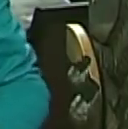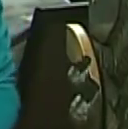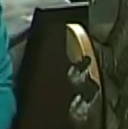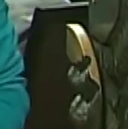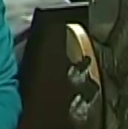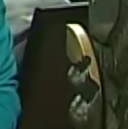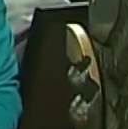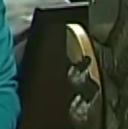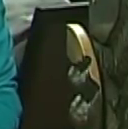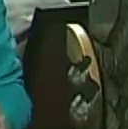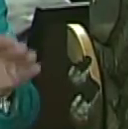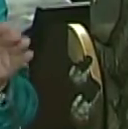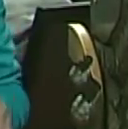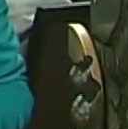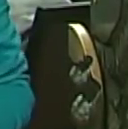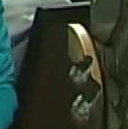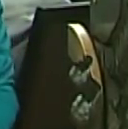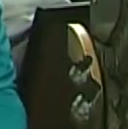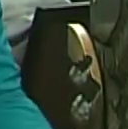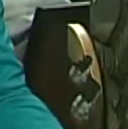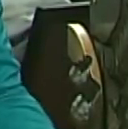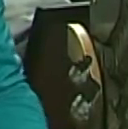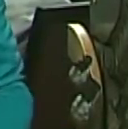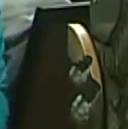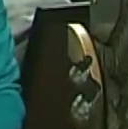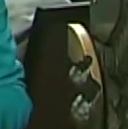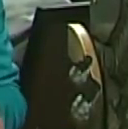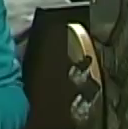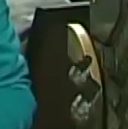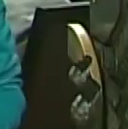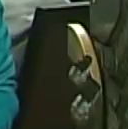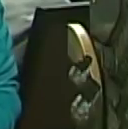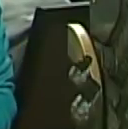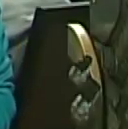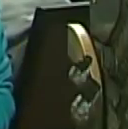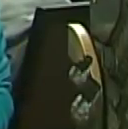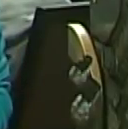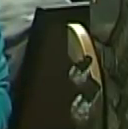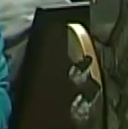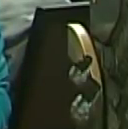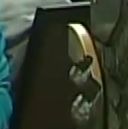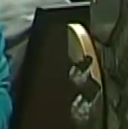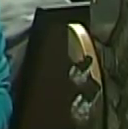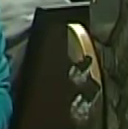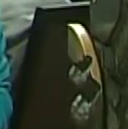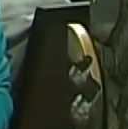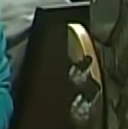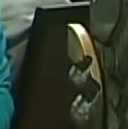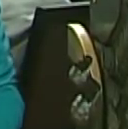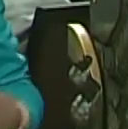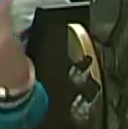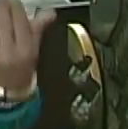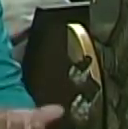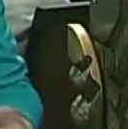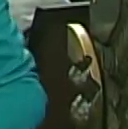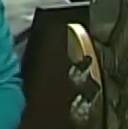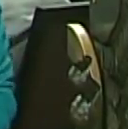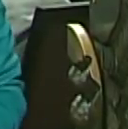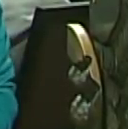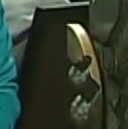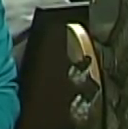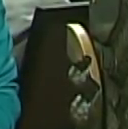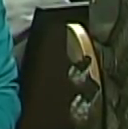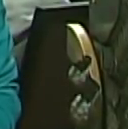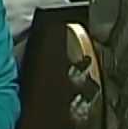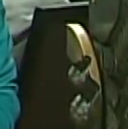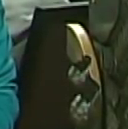un evento que se ha desarrollado desde tempranas horas, todo el tren ministerial activo para precisamente dar a conocer importantes anuncios por parte